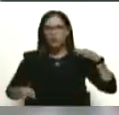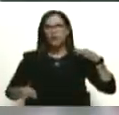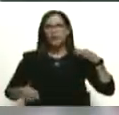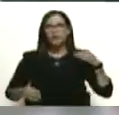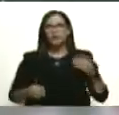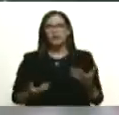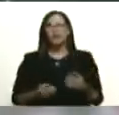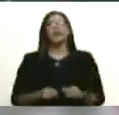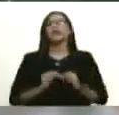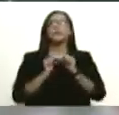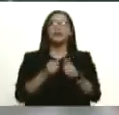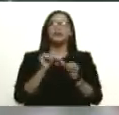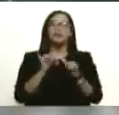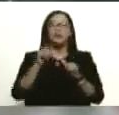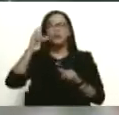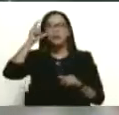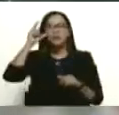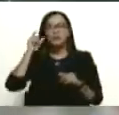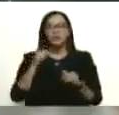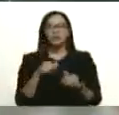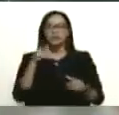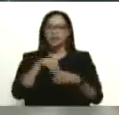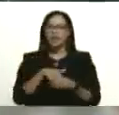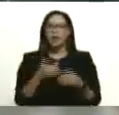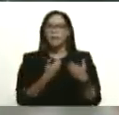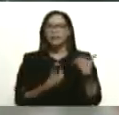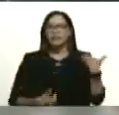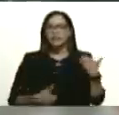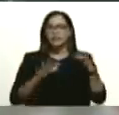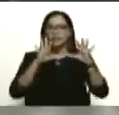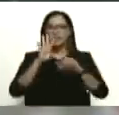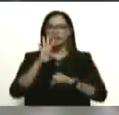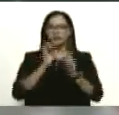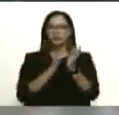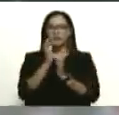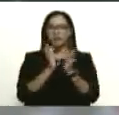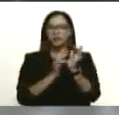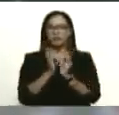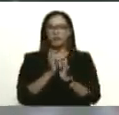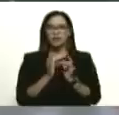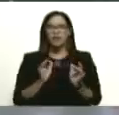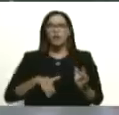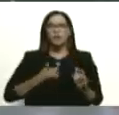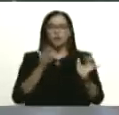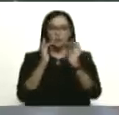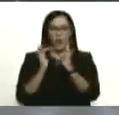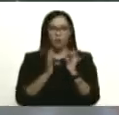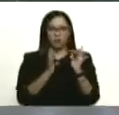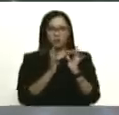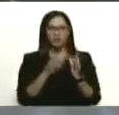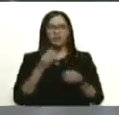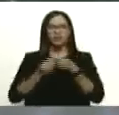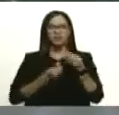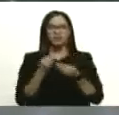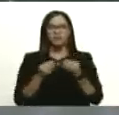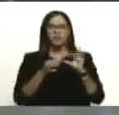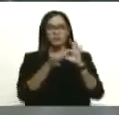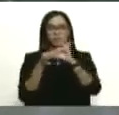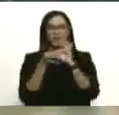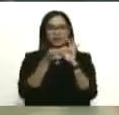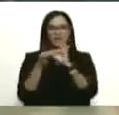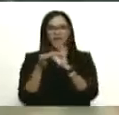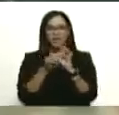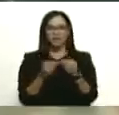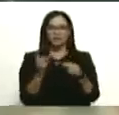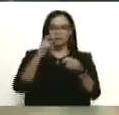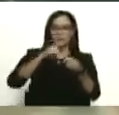mismo día de la elección presidencial del 14 de abril. Podemos conectar y establecimos unas relaciones y unos